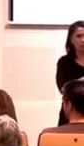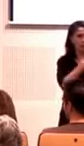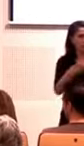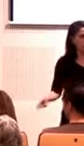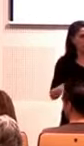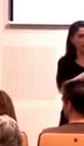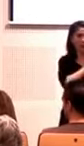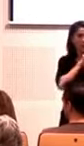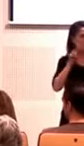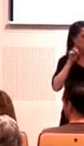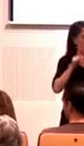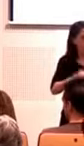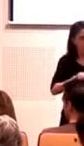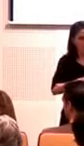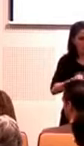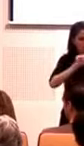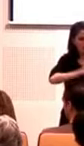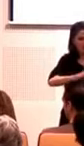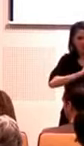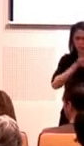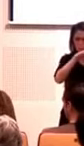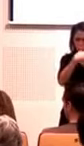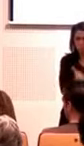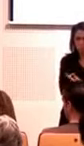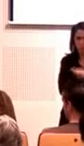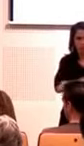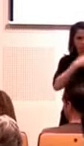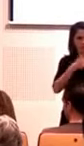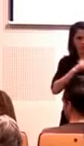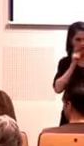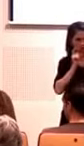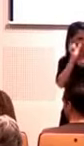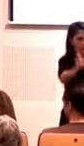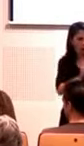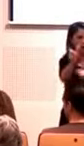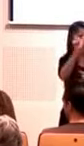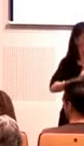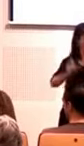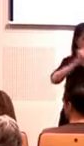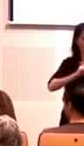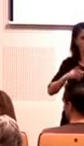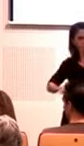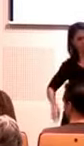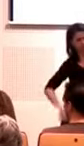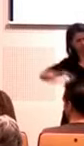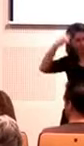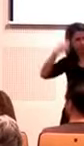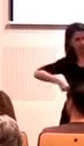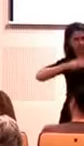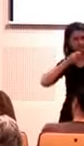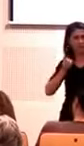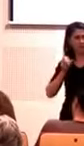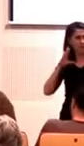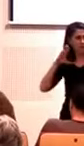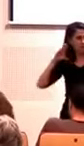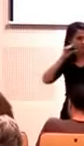de sensaciones, situaciones, nos insultamos, nos dijimos un montón de cosas que no habían salido